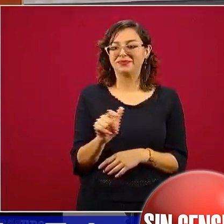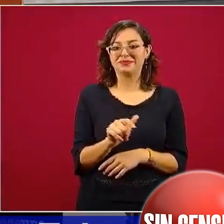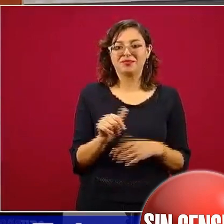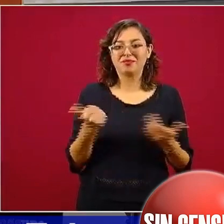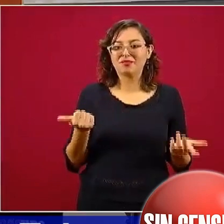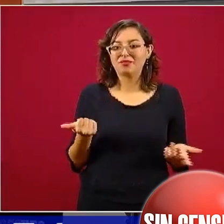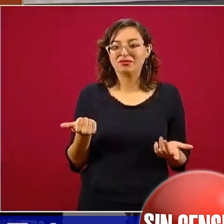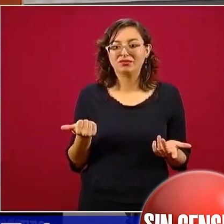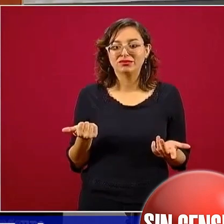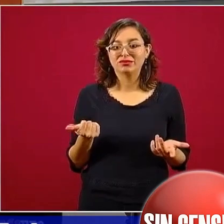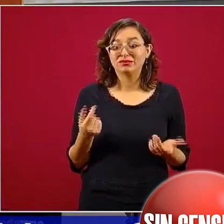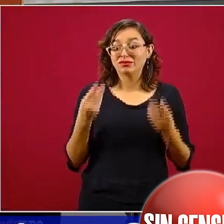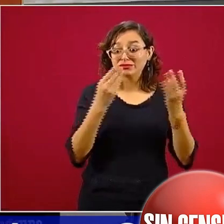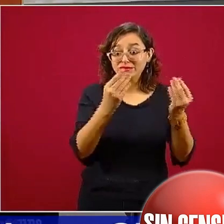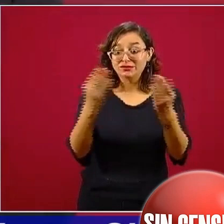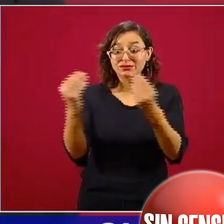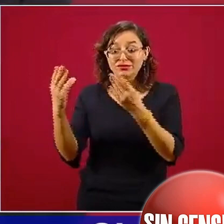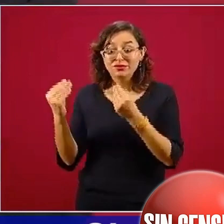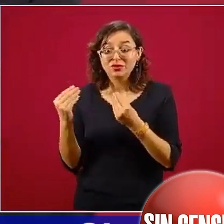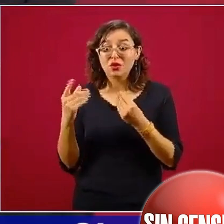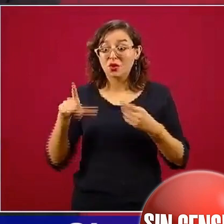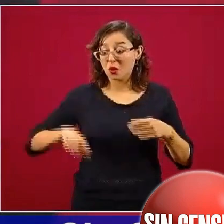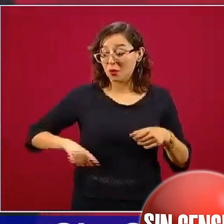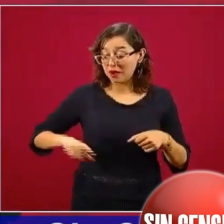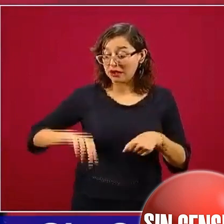gobernadores maderistas